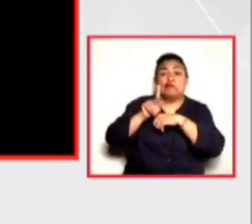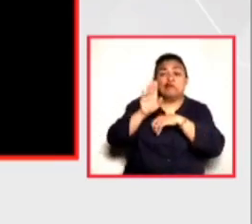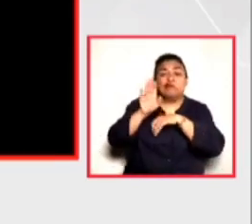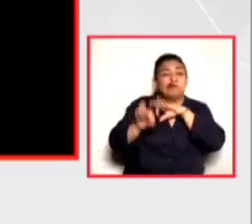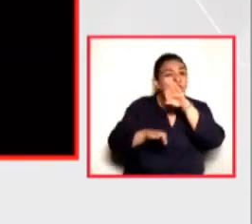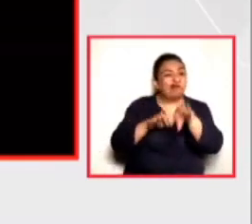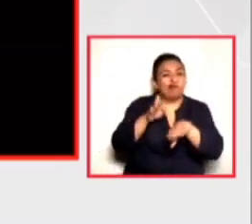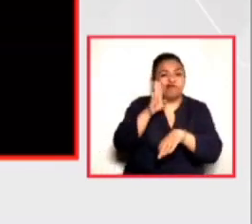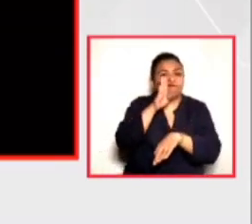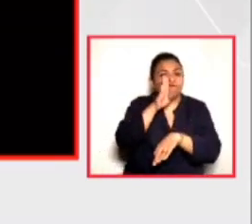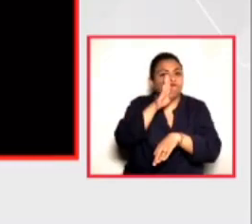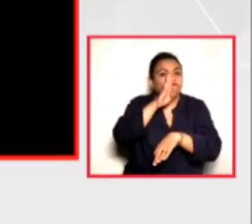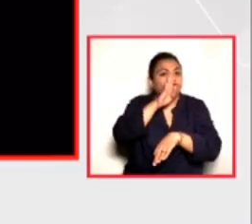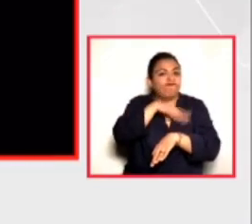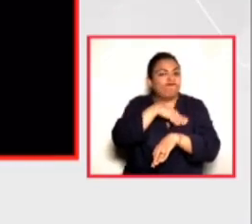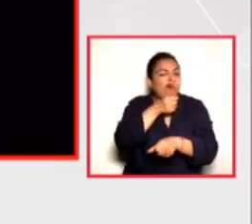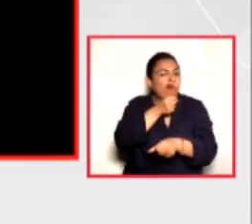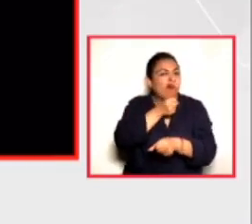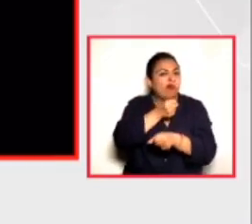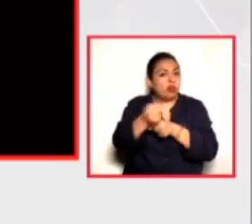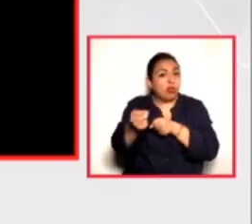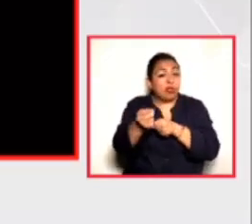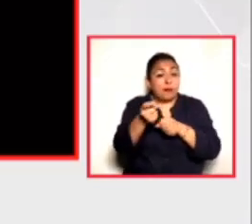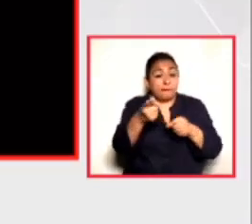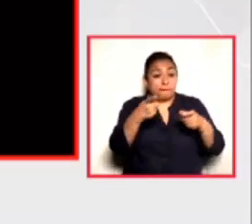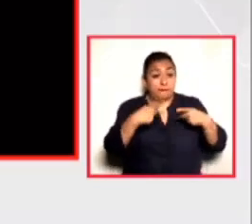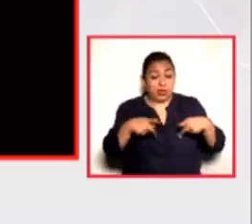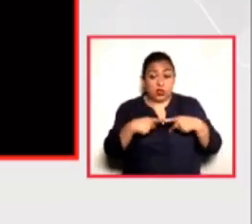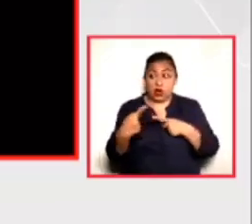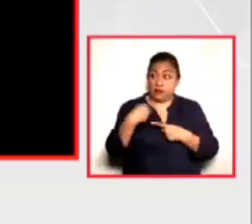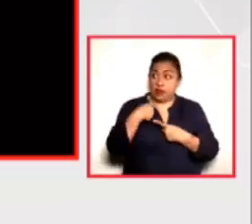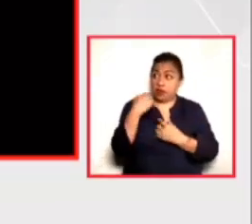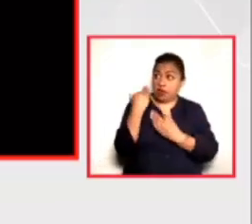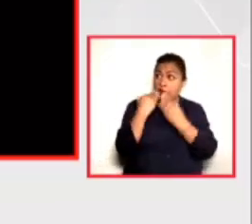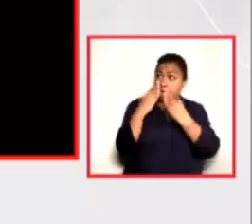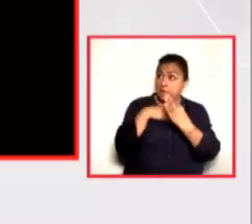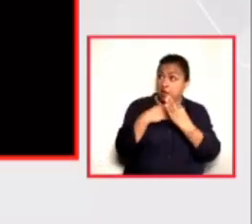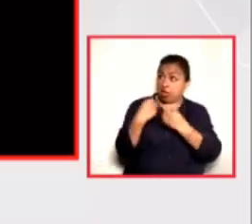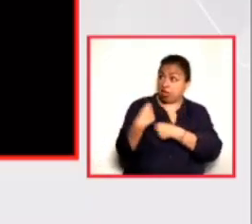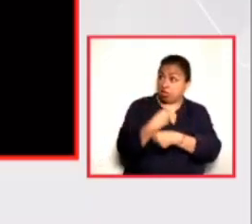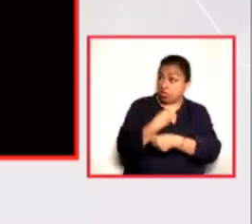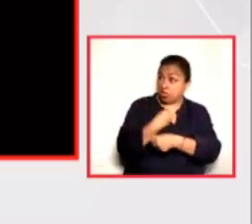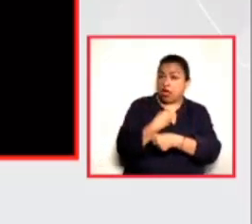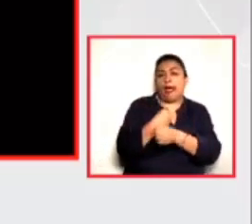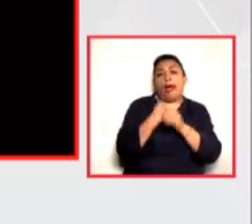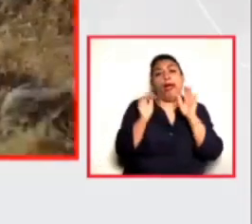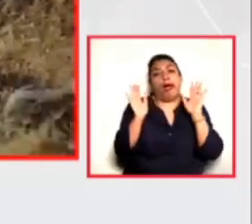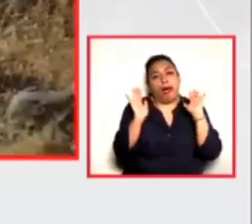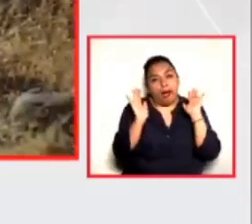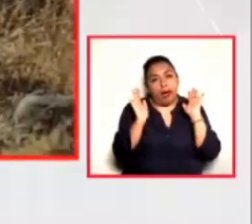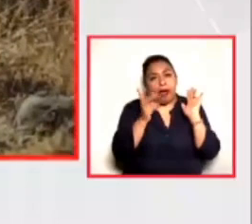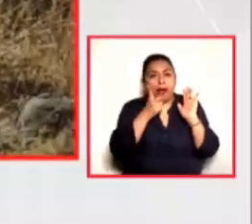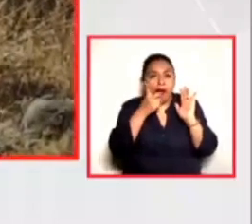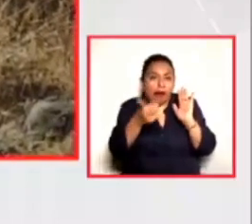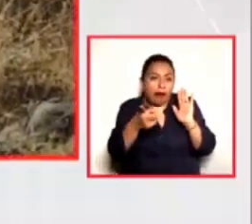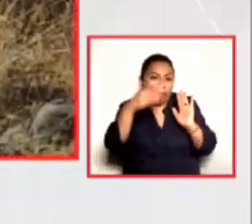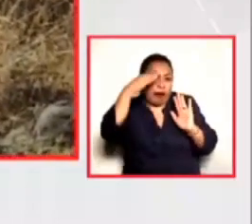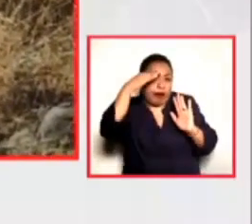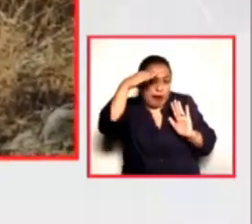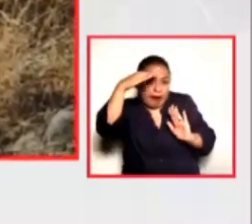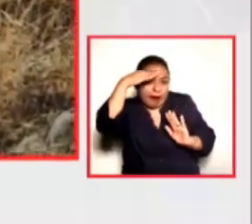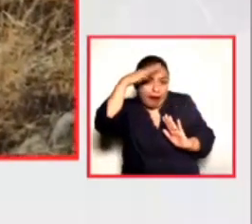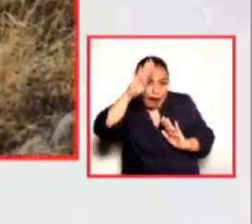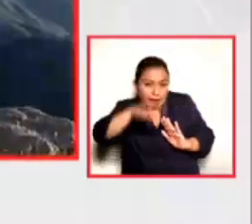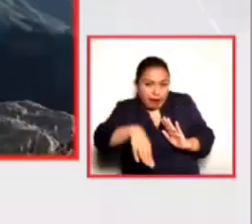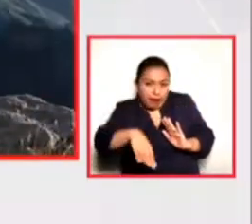y una gente que le trata mal, entonces no es un señor que dice, o una señora que dice,